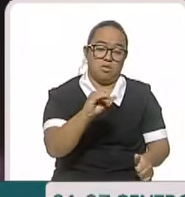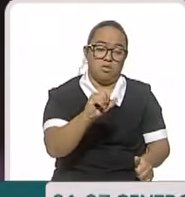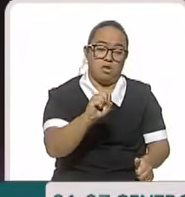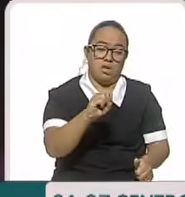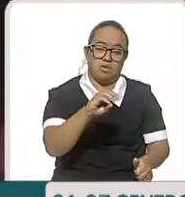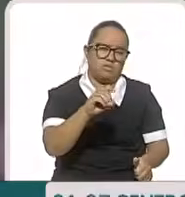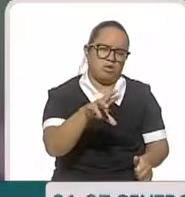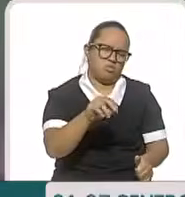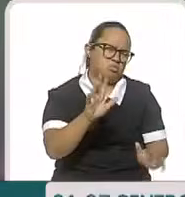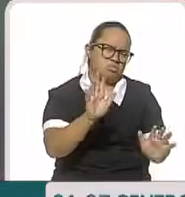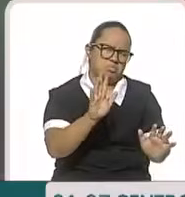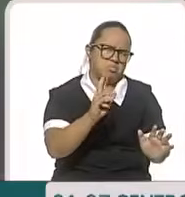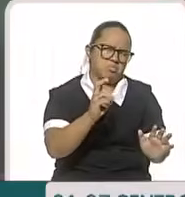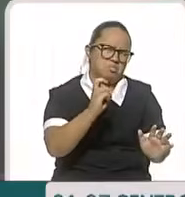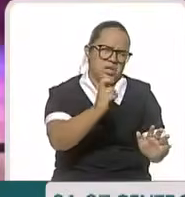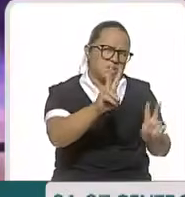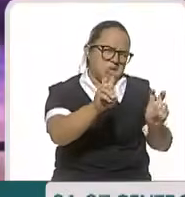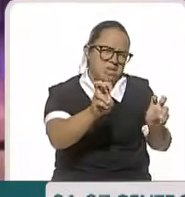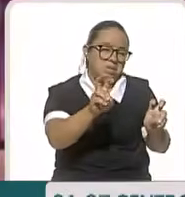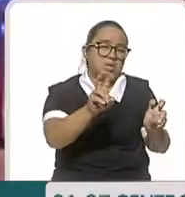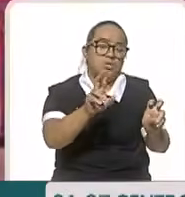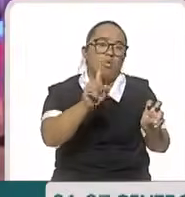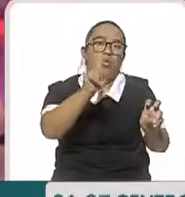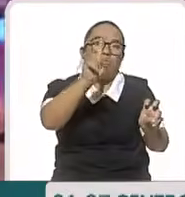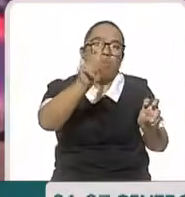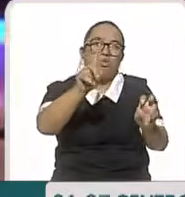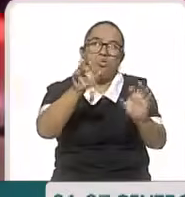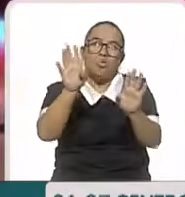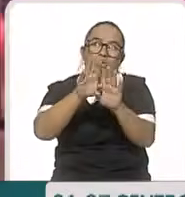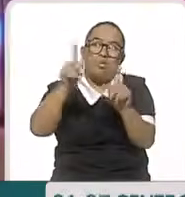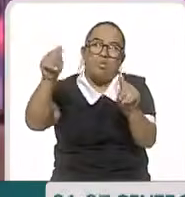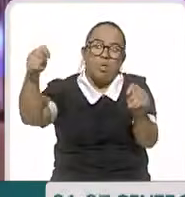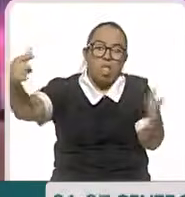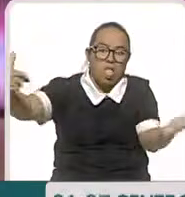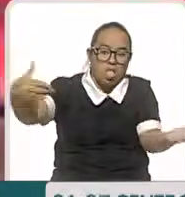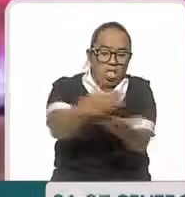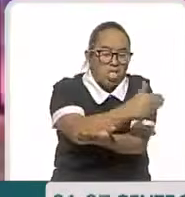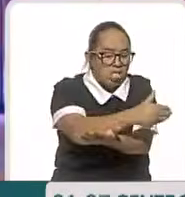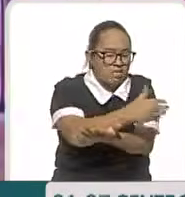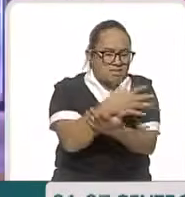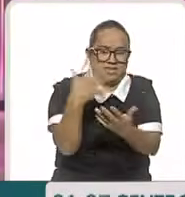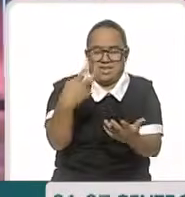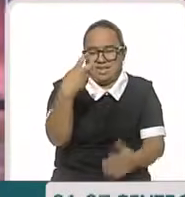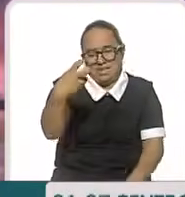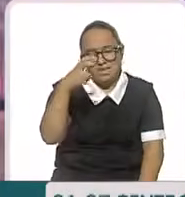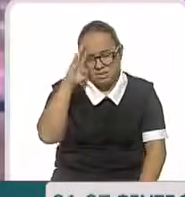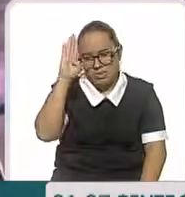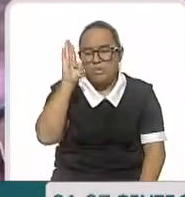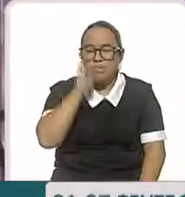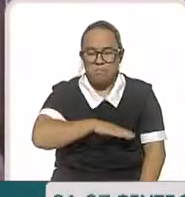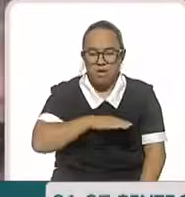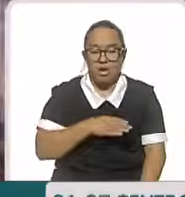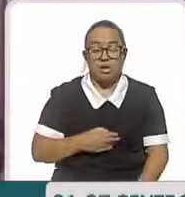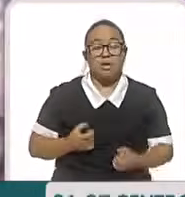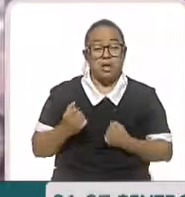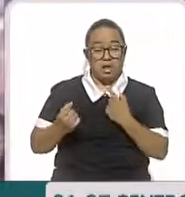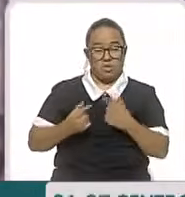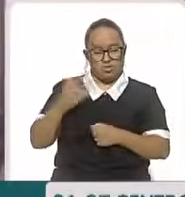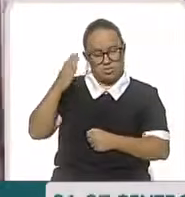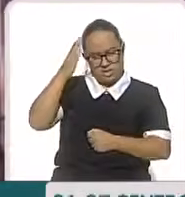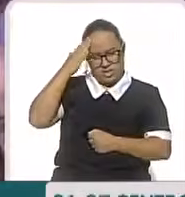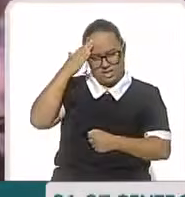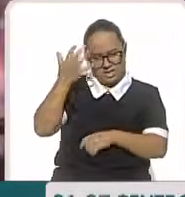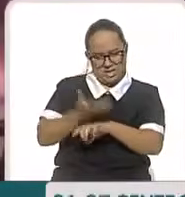se realizó toda la operación para su detención. Hay que recordar que, bueno, la mayoría de los líderes estadounidenses están en contra de Nicolás